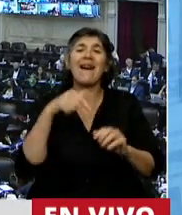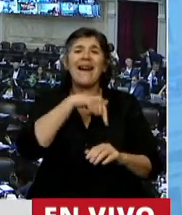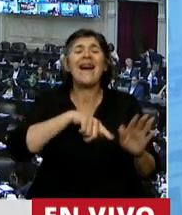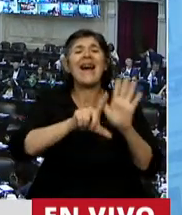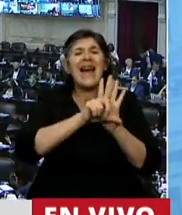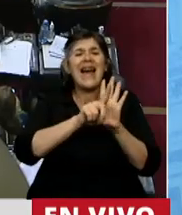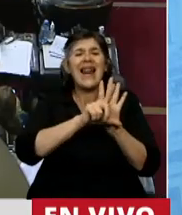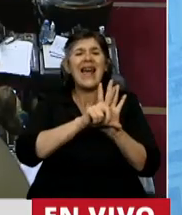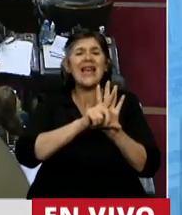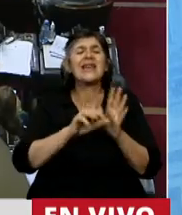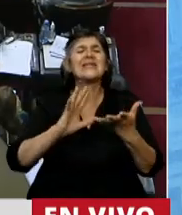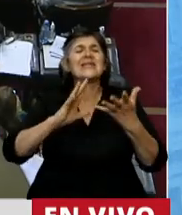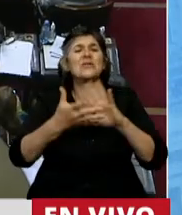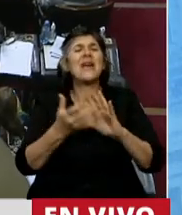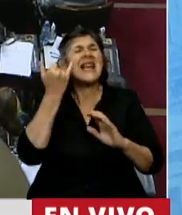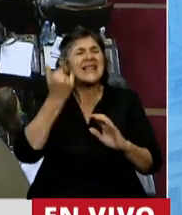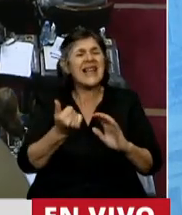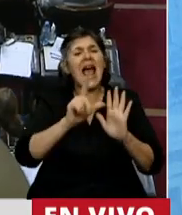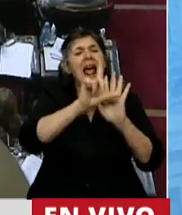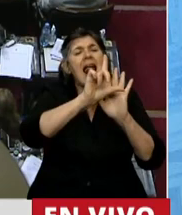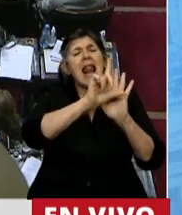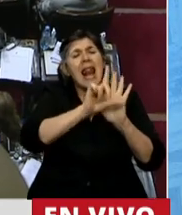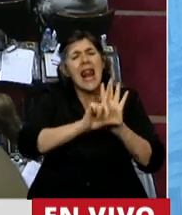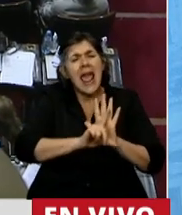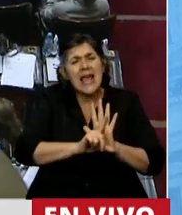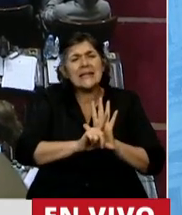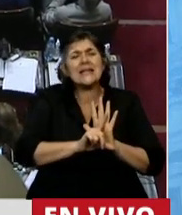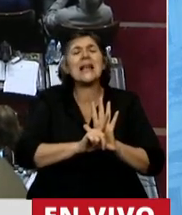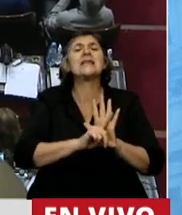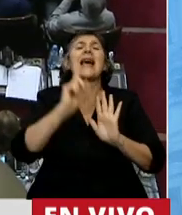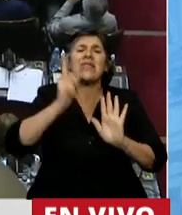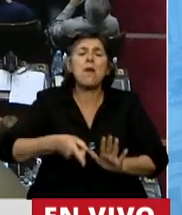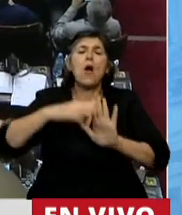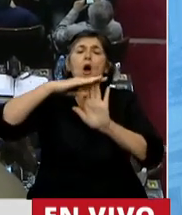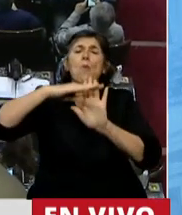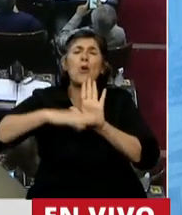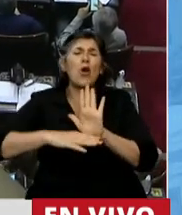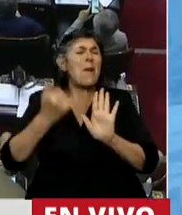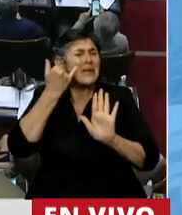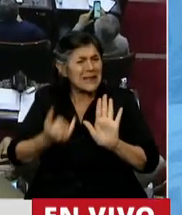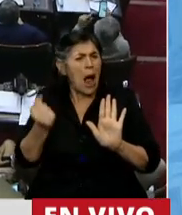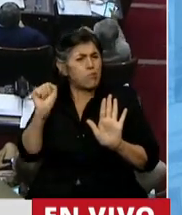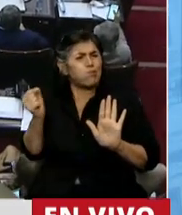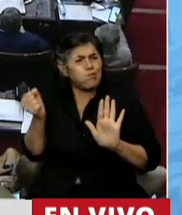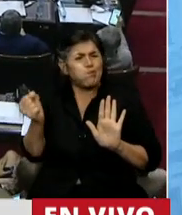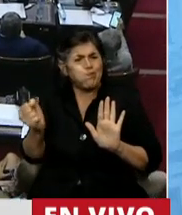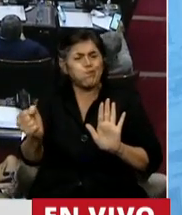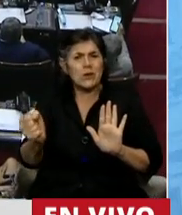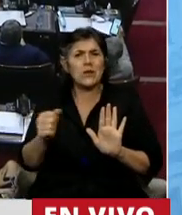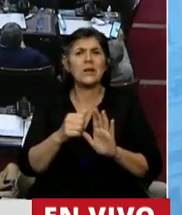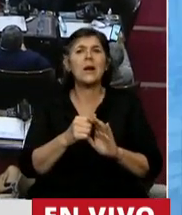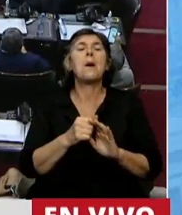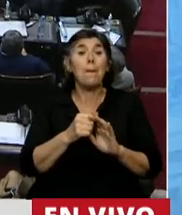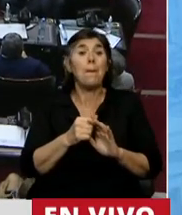o reagrupa una serie de leyes y normas y programas que ya están vigentes, pero que